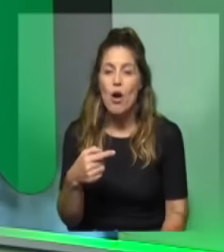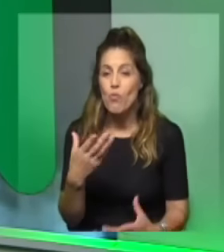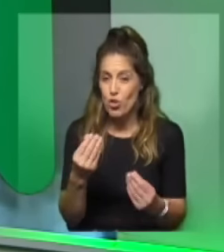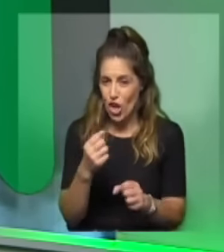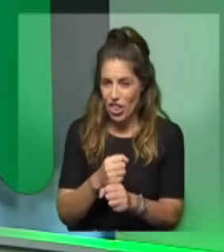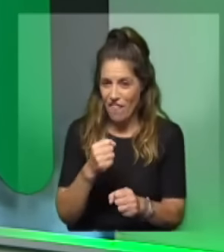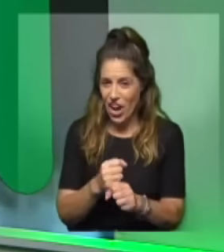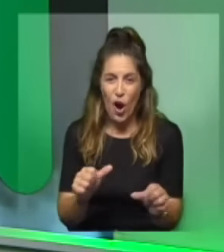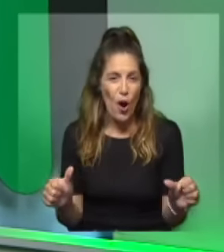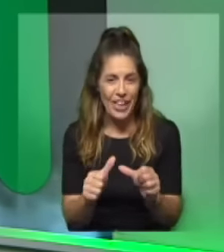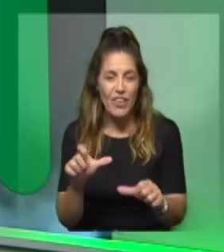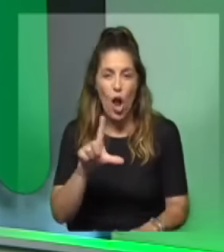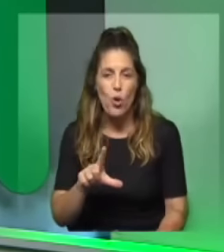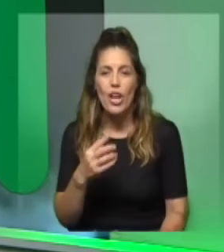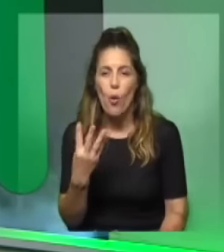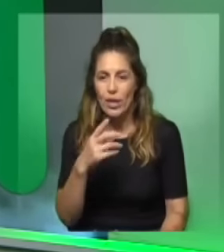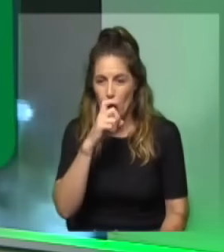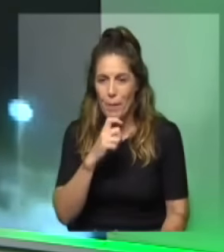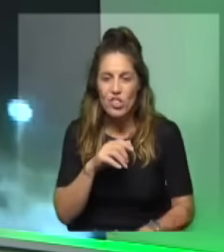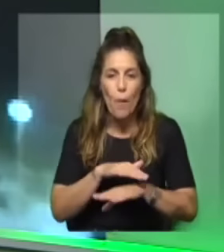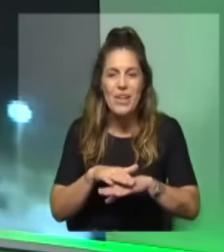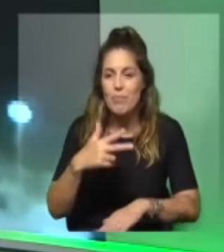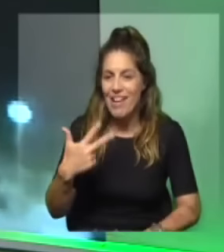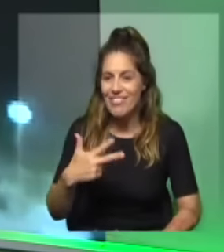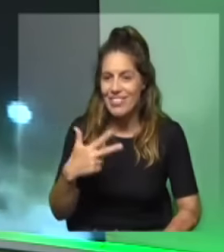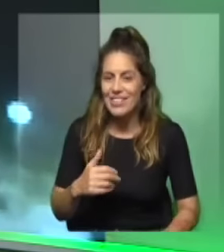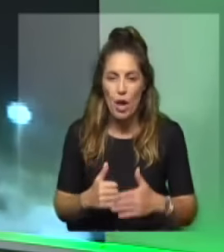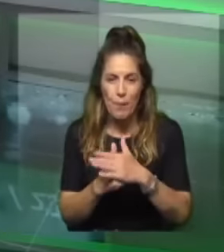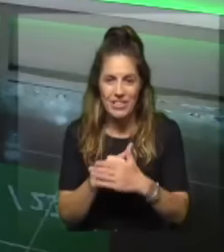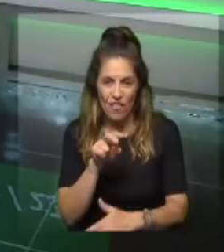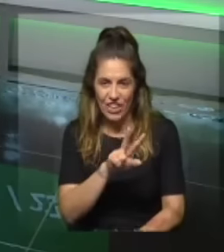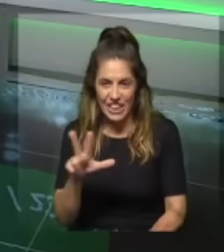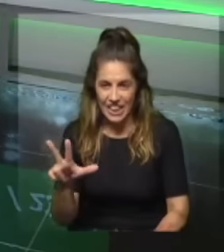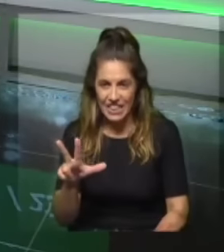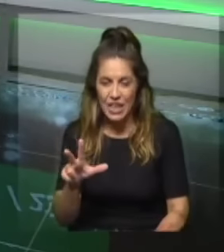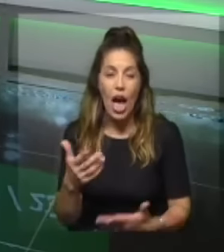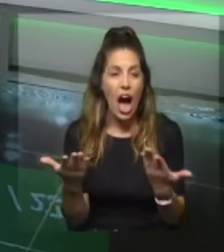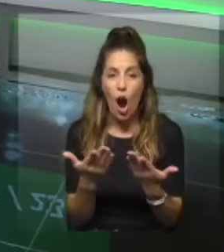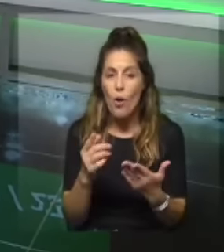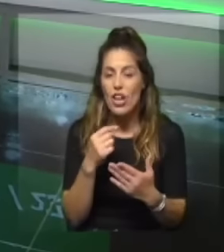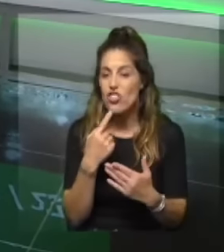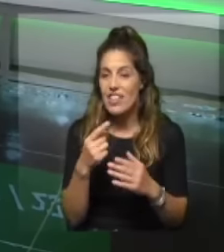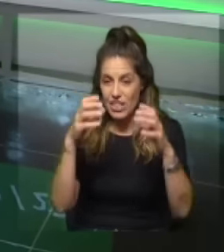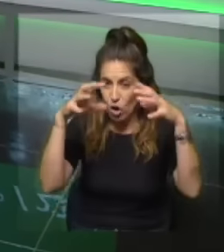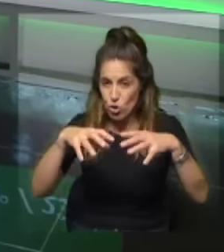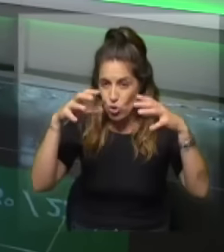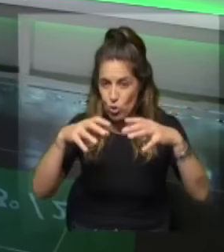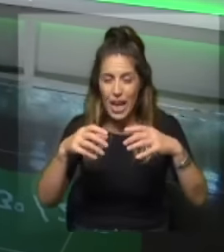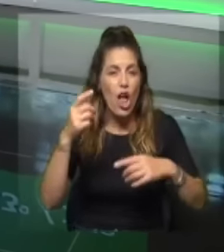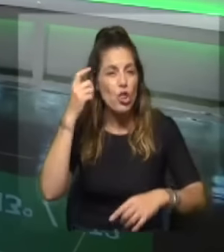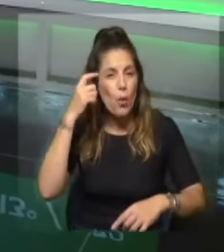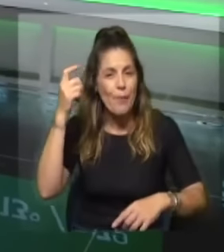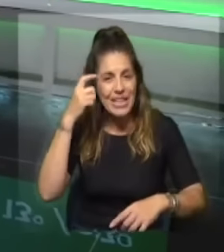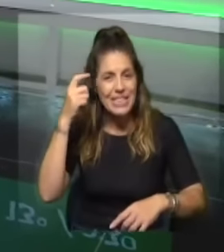no de fuerte actividad el lunes 4 de marzo con mínima de 13 gr máxima de 23 y sin que por ahora se pronostique lluvias estoy pensando